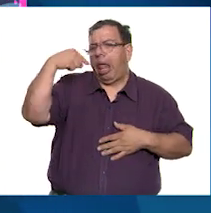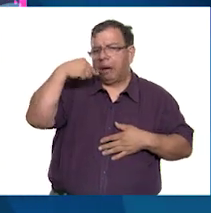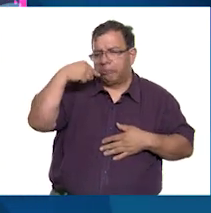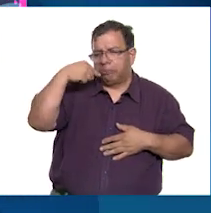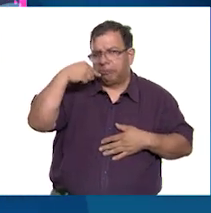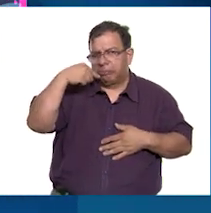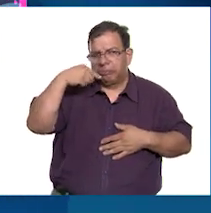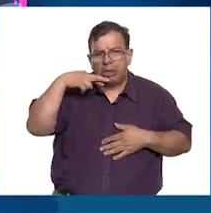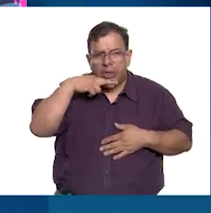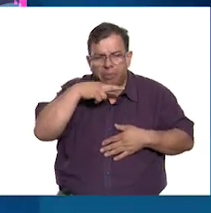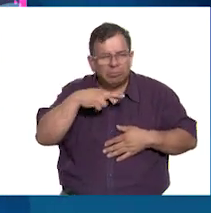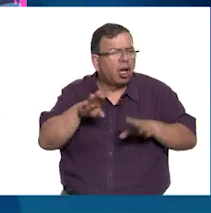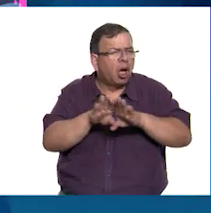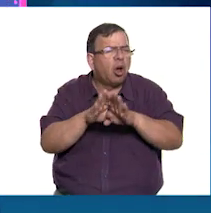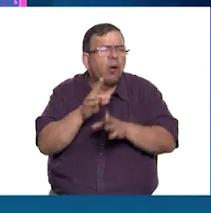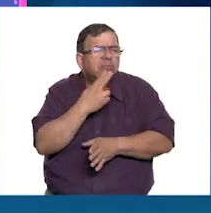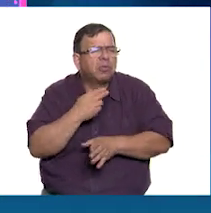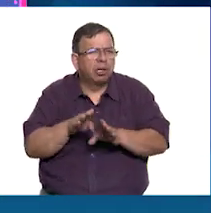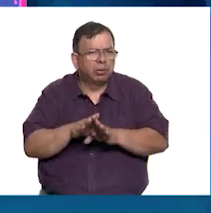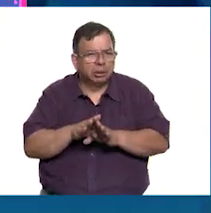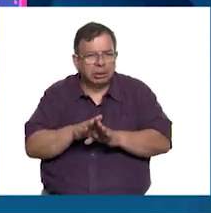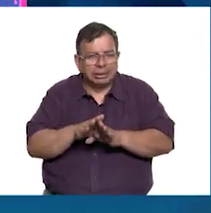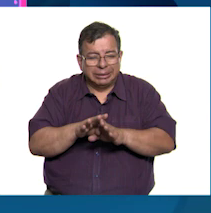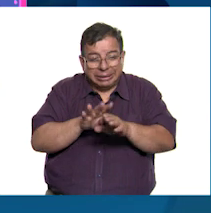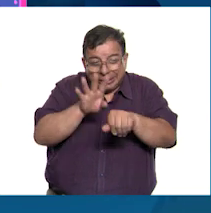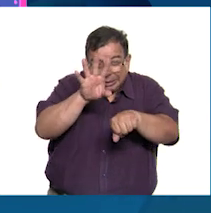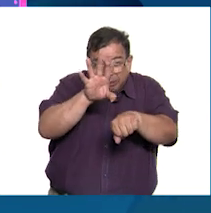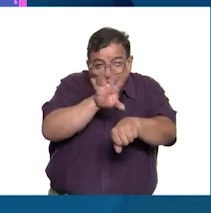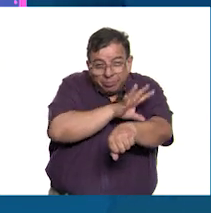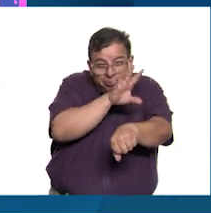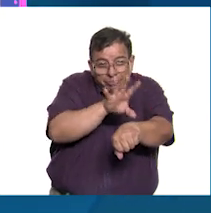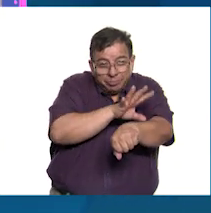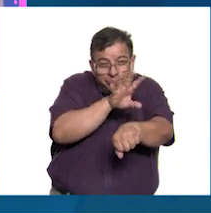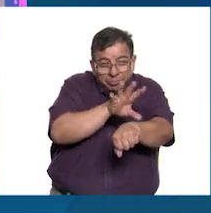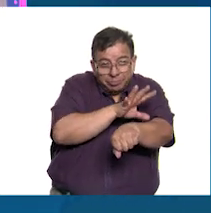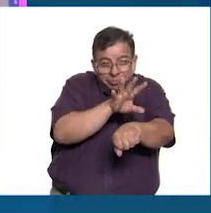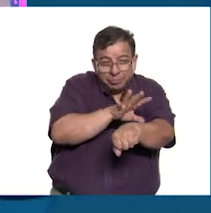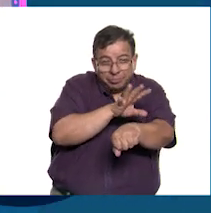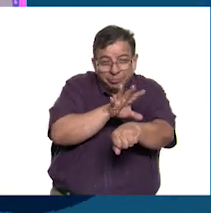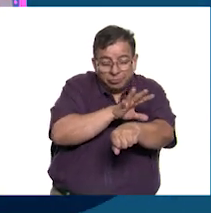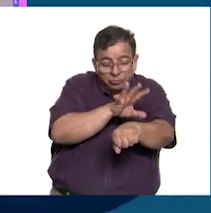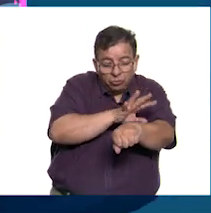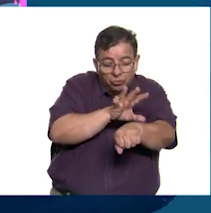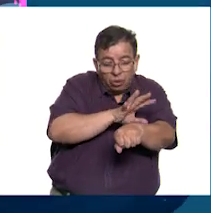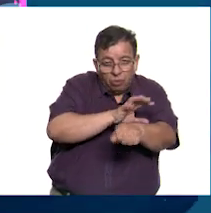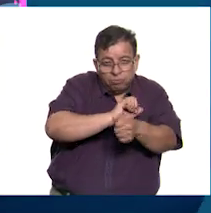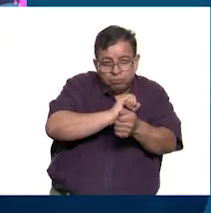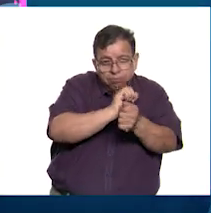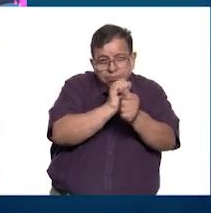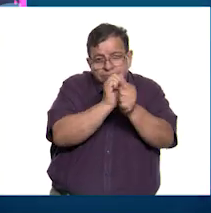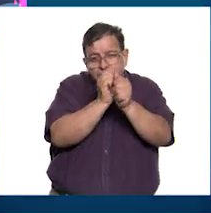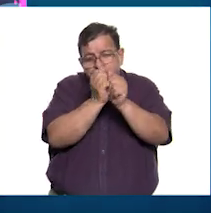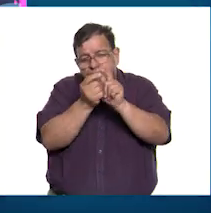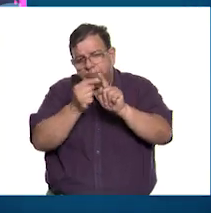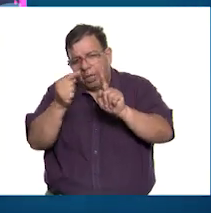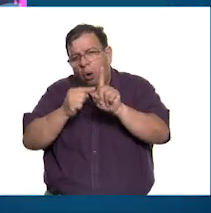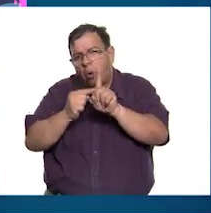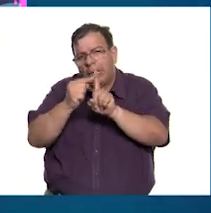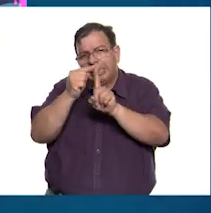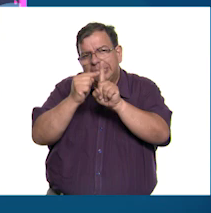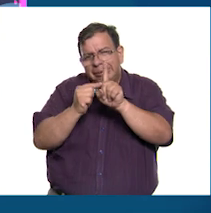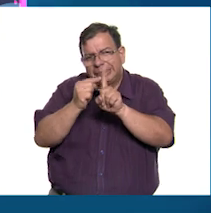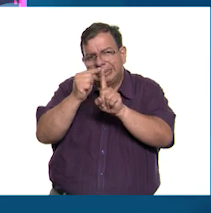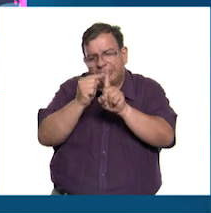lengua. ¿Cómo funcionan? La electricidad cambia cómo viaja en un metal dependiendo a la temperatura a la